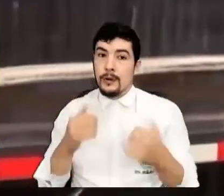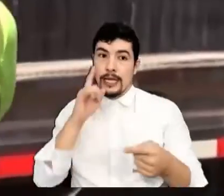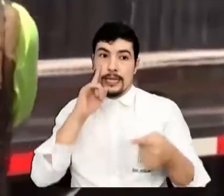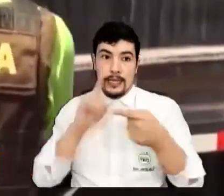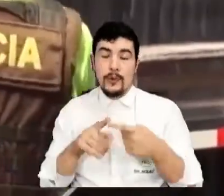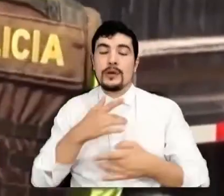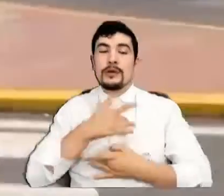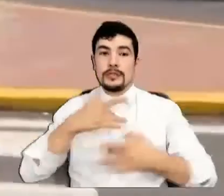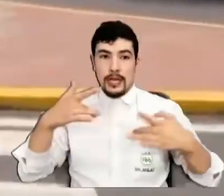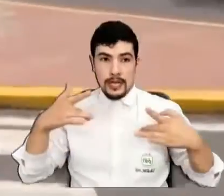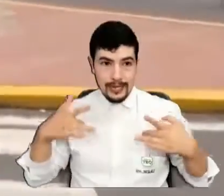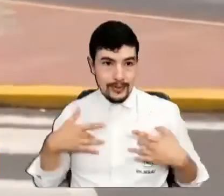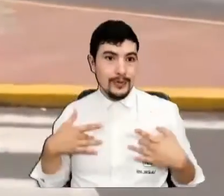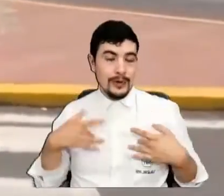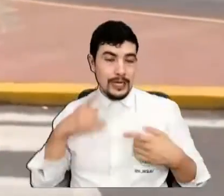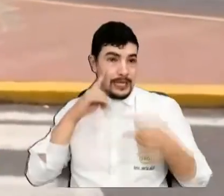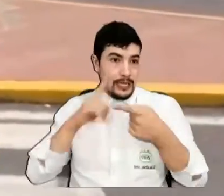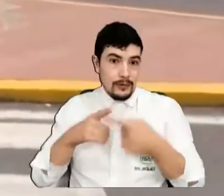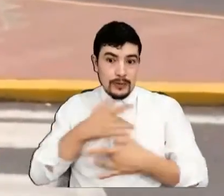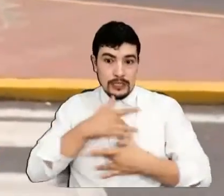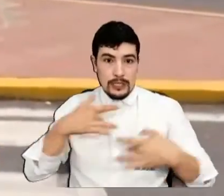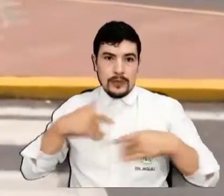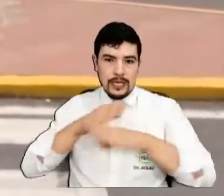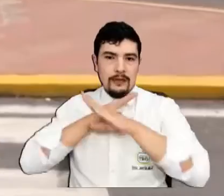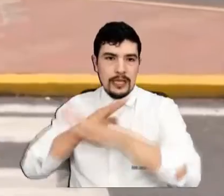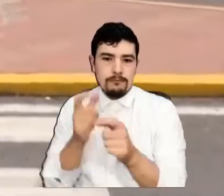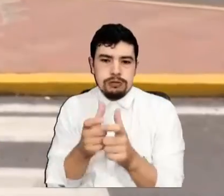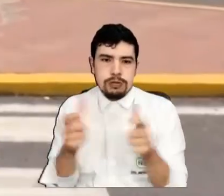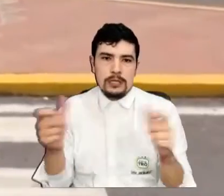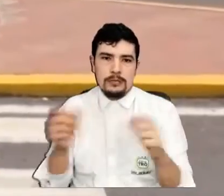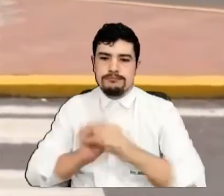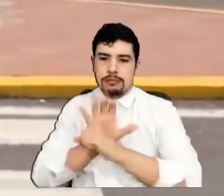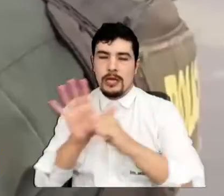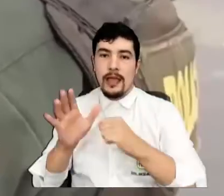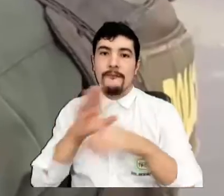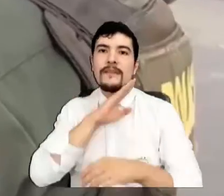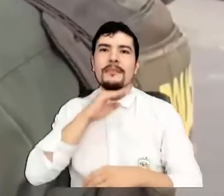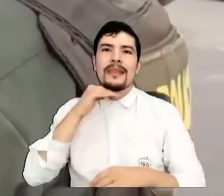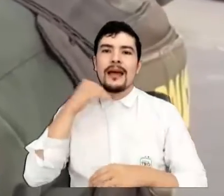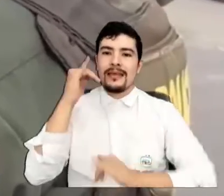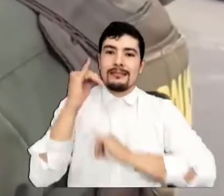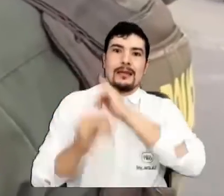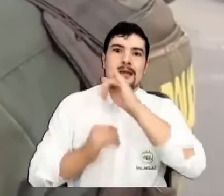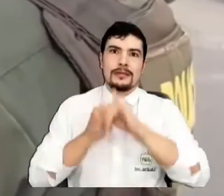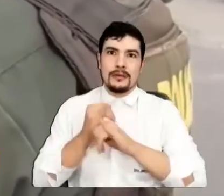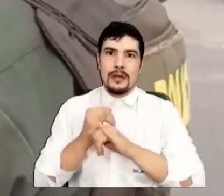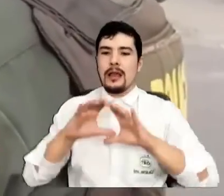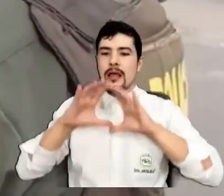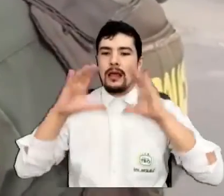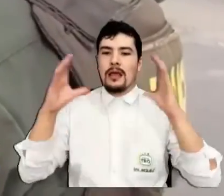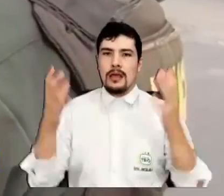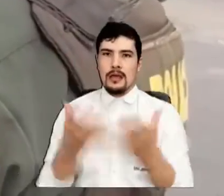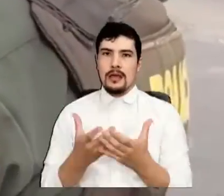Chinácota y Pamplona, además del área metropolitana, son los lugares donde las autoridades han reportado el mayor número de infracciones.